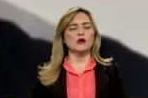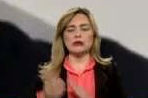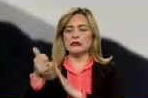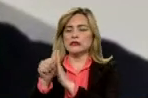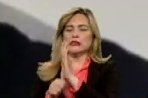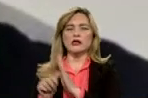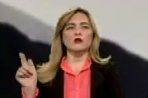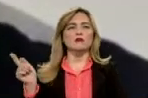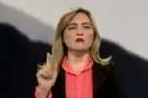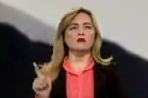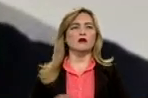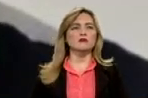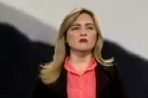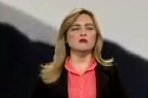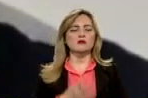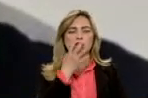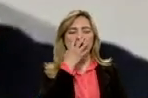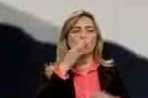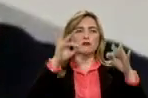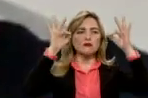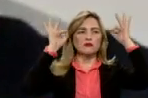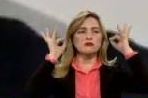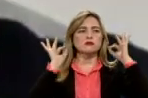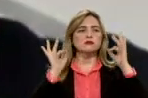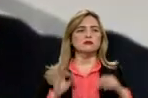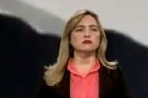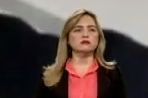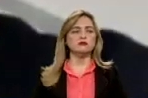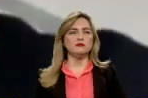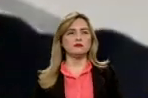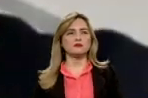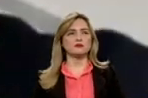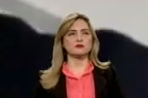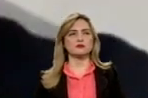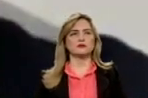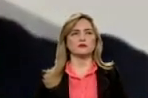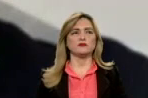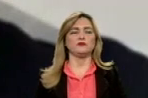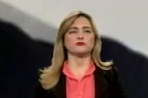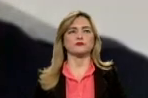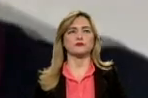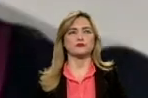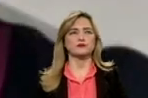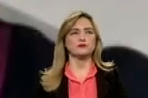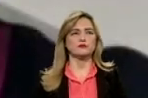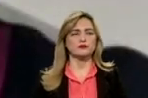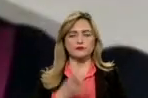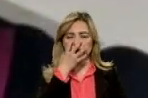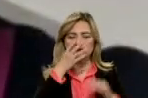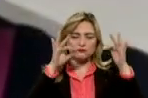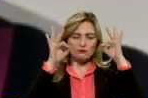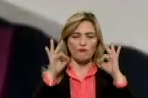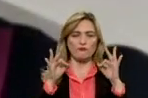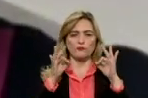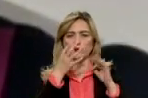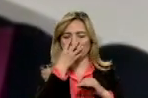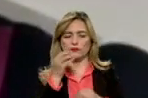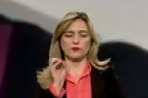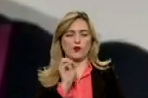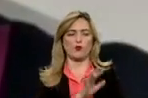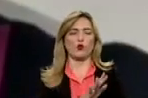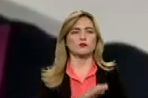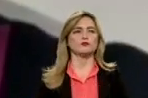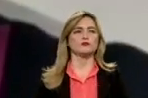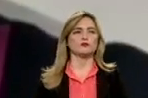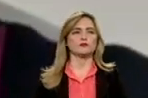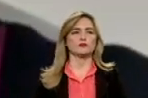Siempre una mascarilla higiénica debe cumplir también ciertas normas. Debe ser desechada inmediatamente